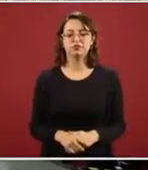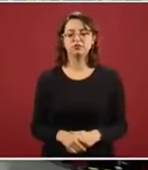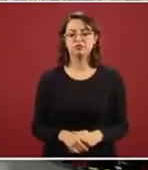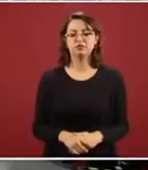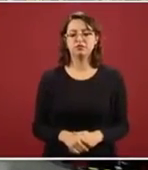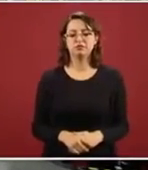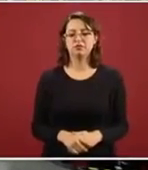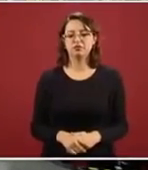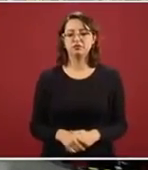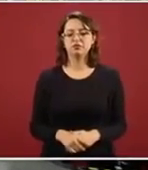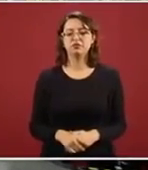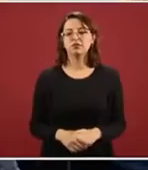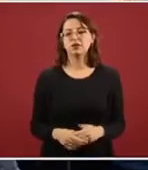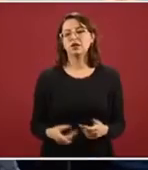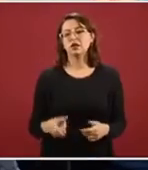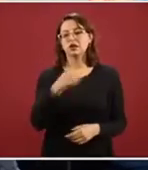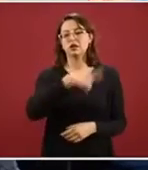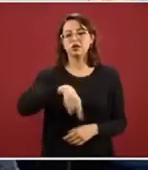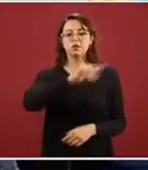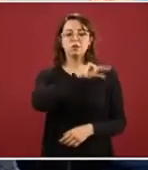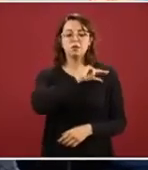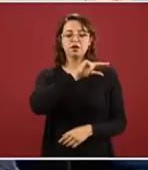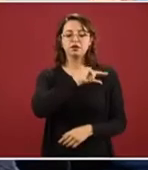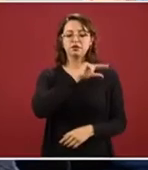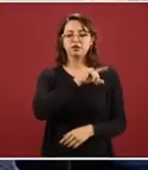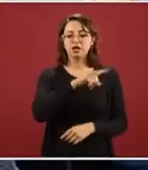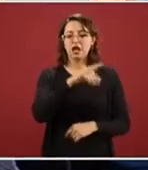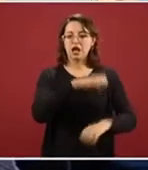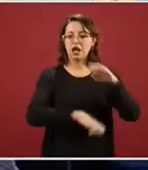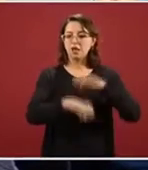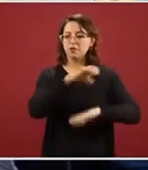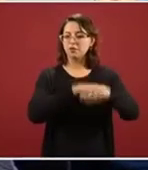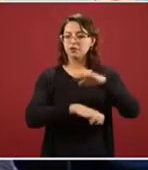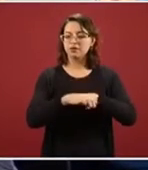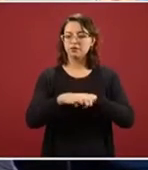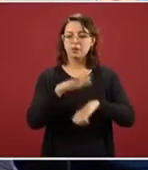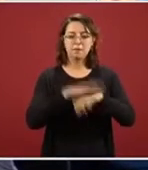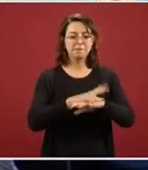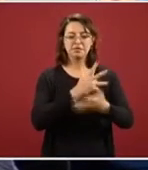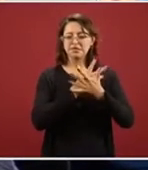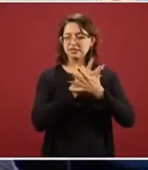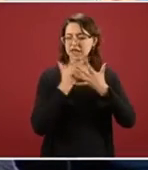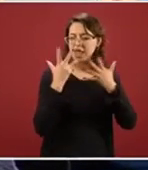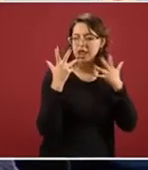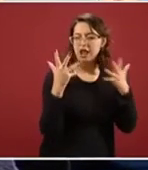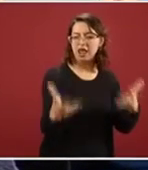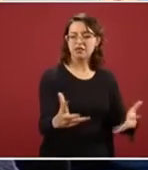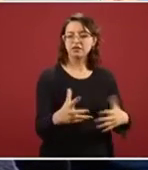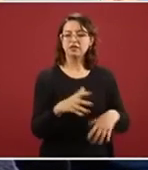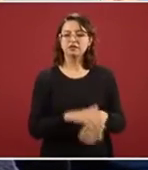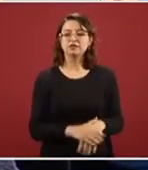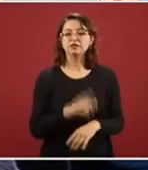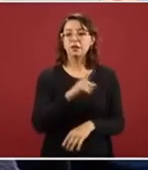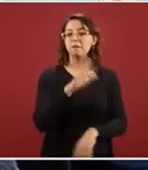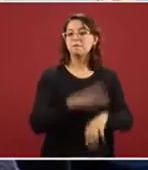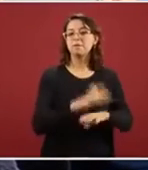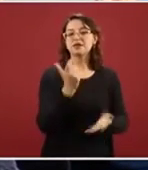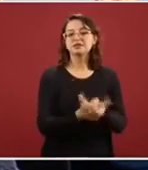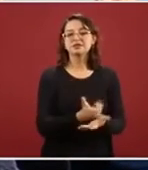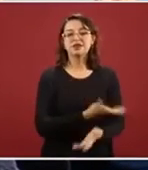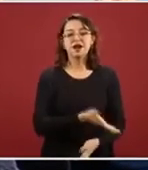los que tienen las concesiones, las empresas más poderosas son las que venden más